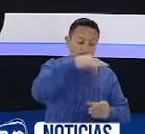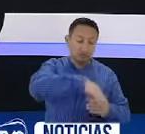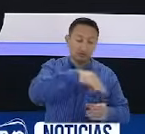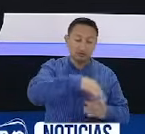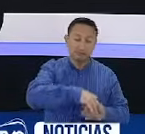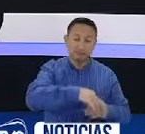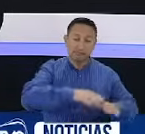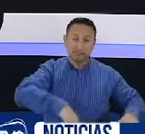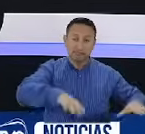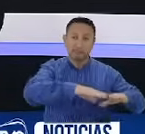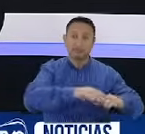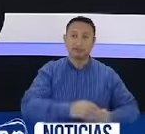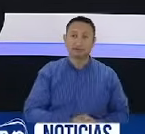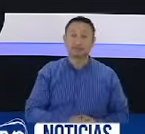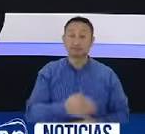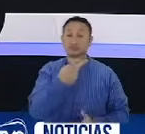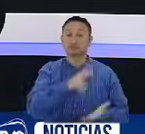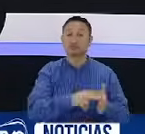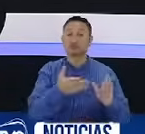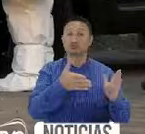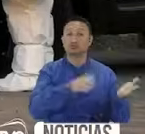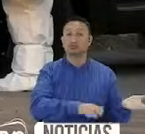del doble crimen.